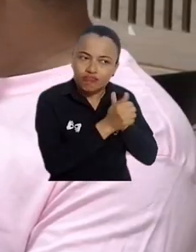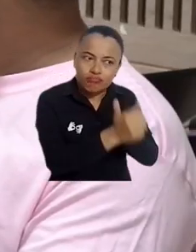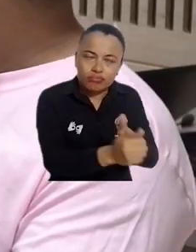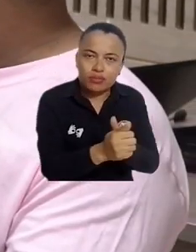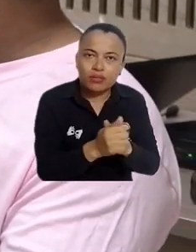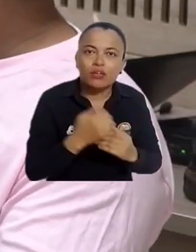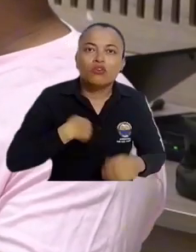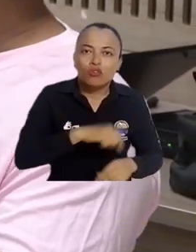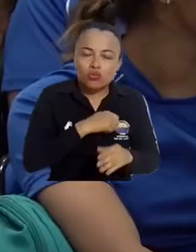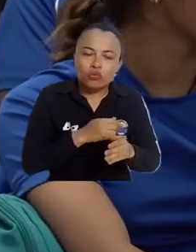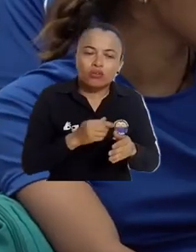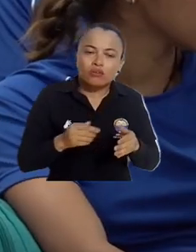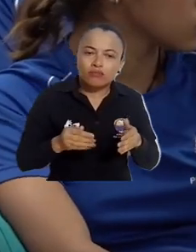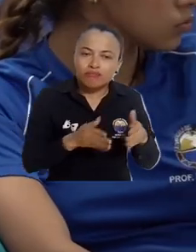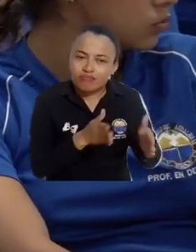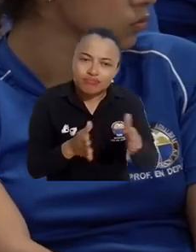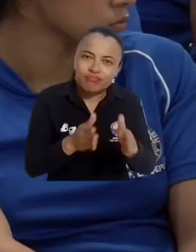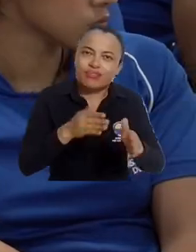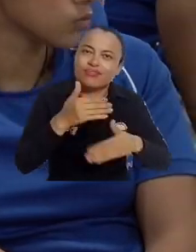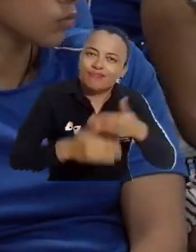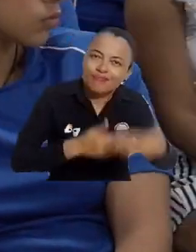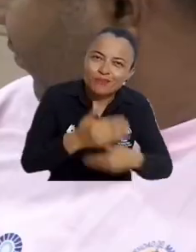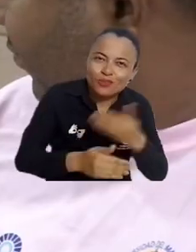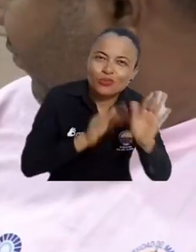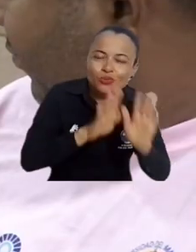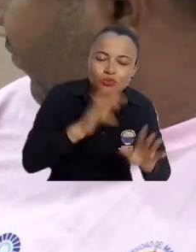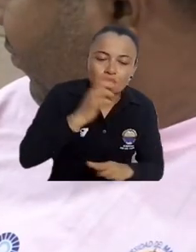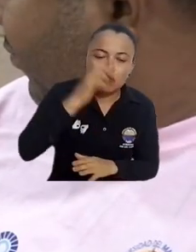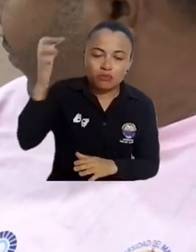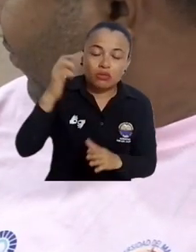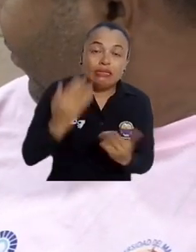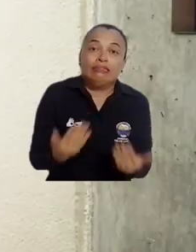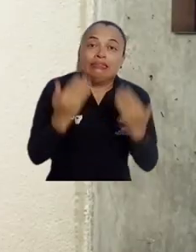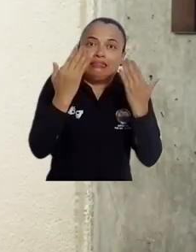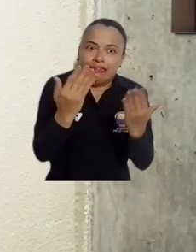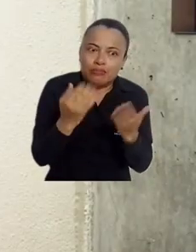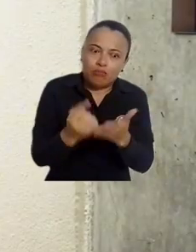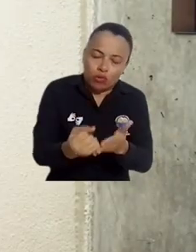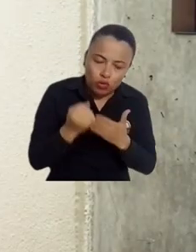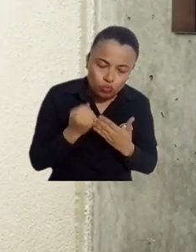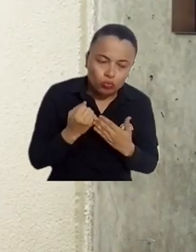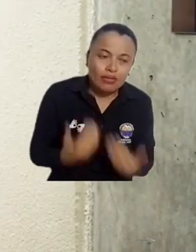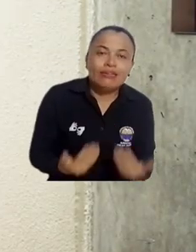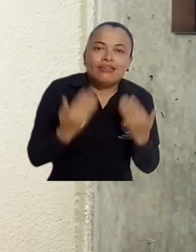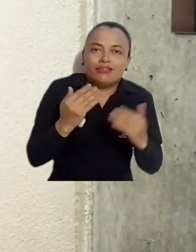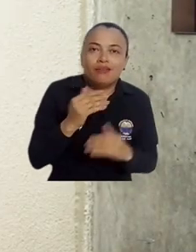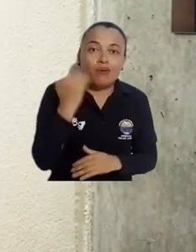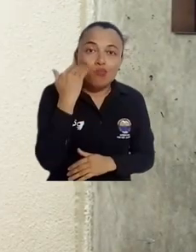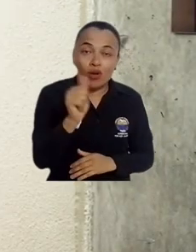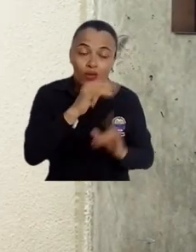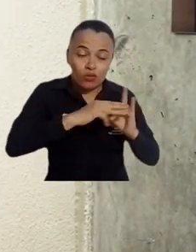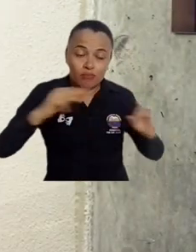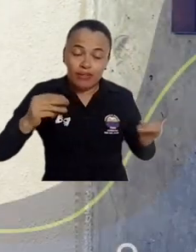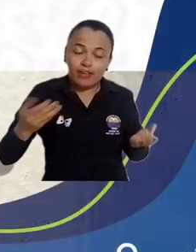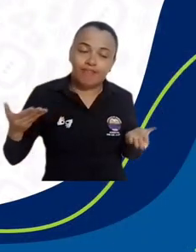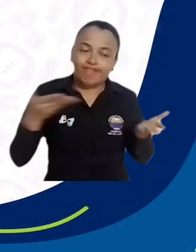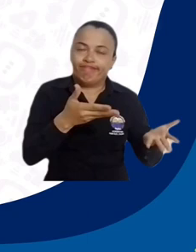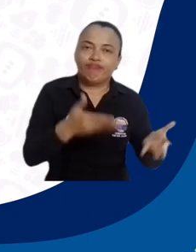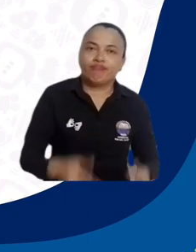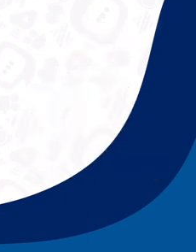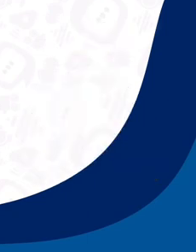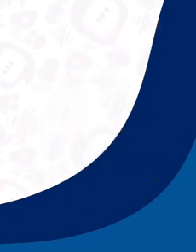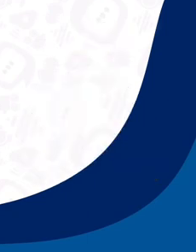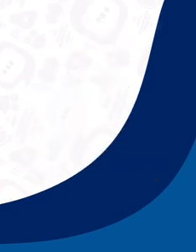nosotros seguimos un camino institucional que hace mucho beneficio y hace mucho beniplas Sito a la mujer